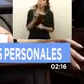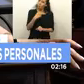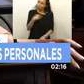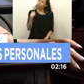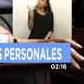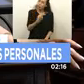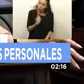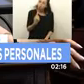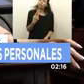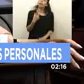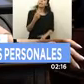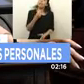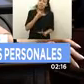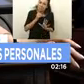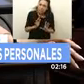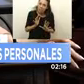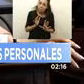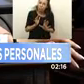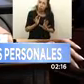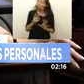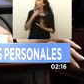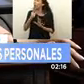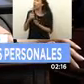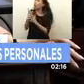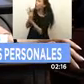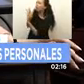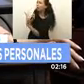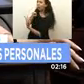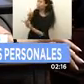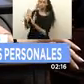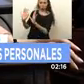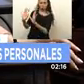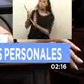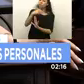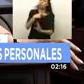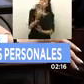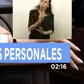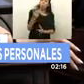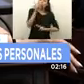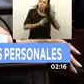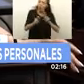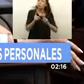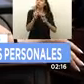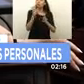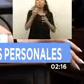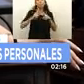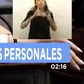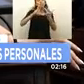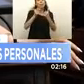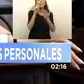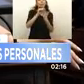intentamos y no intento dialogar con usted senador cuando intentamos políticas de preos cuidados defensa de